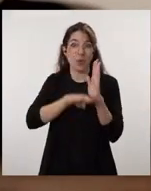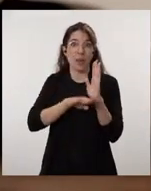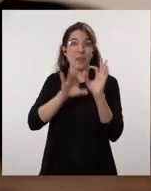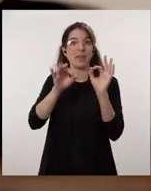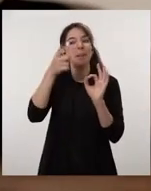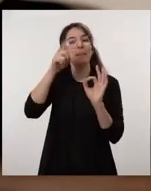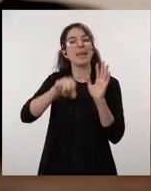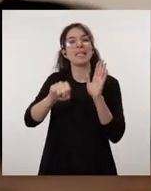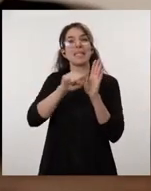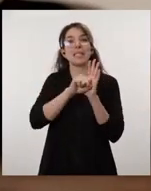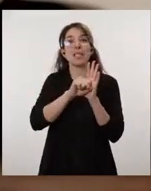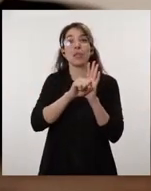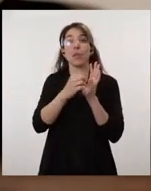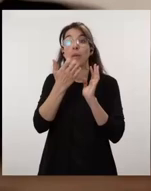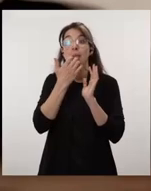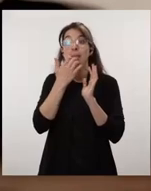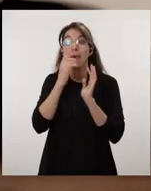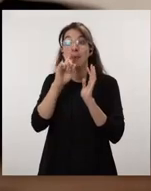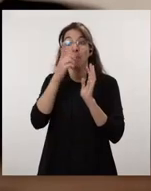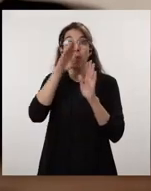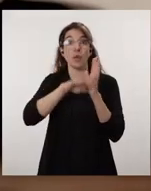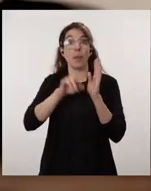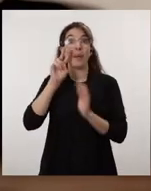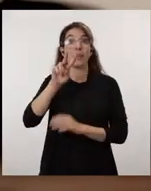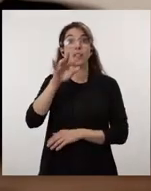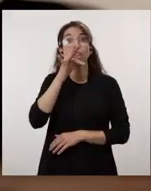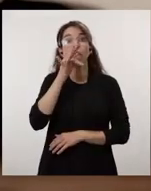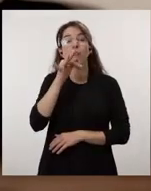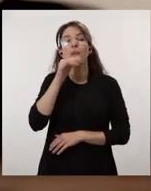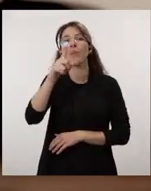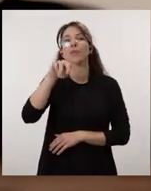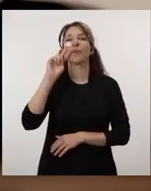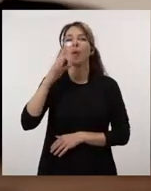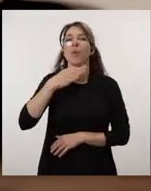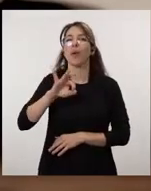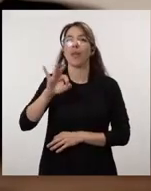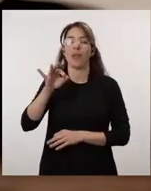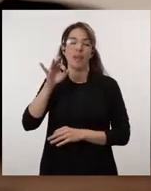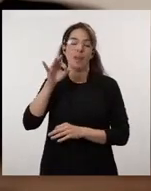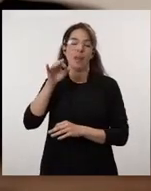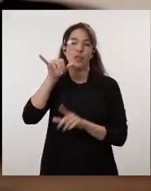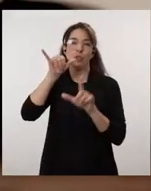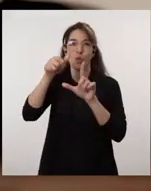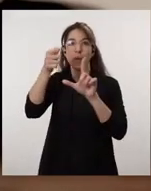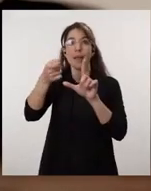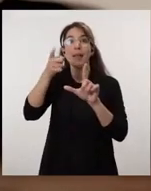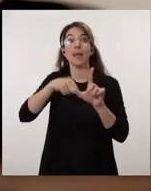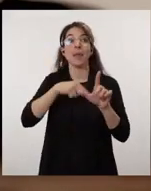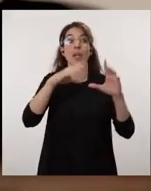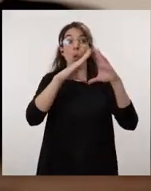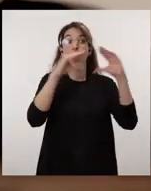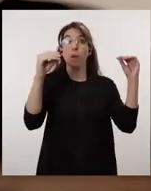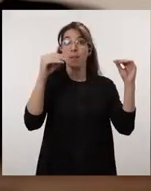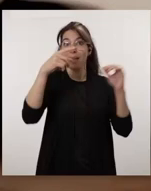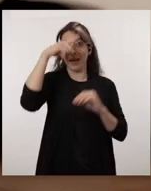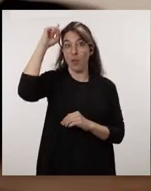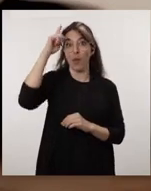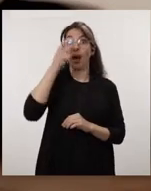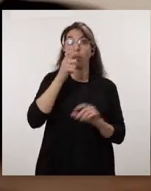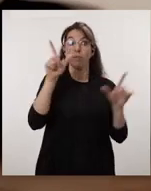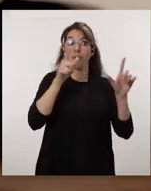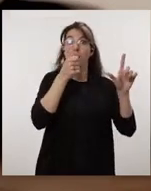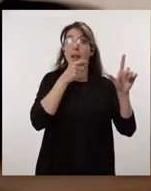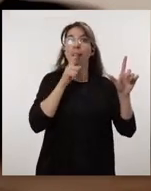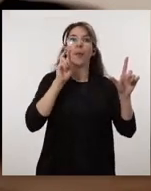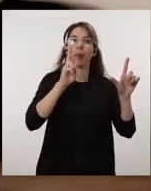podéis verlo en el canal de youtube y en el canal de televisión de la universidad rey juan carlos y ahora ha sido se emplazó a que estéis